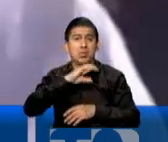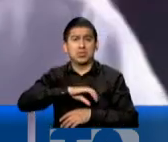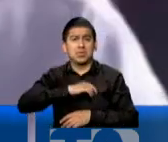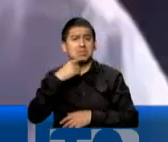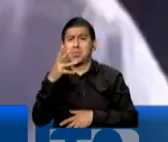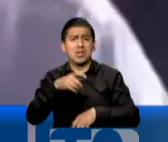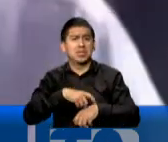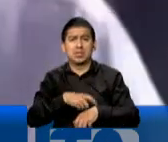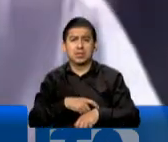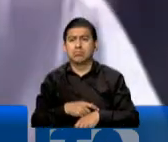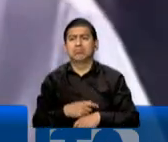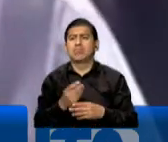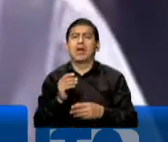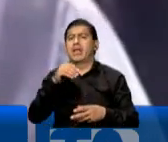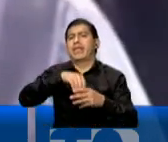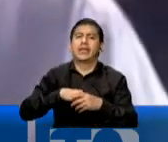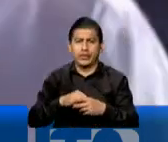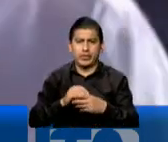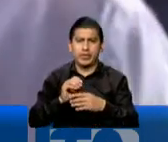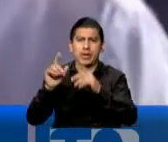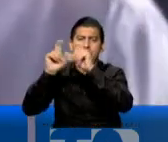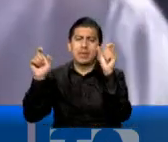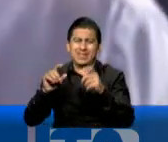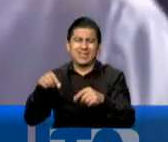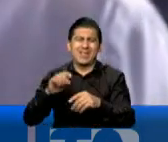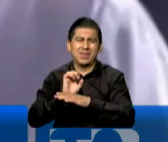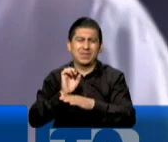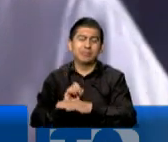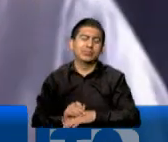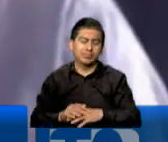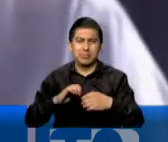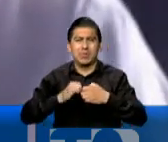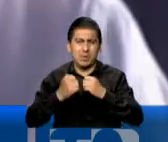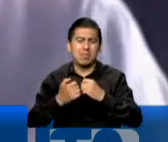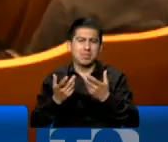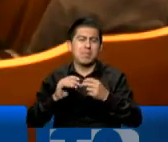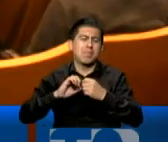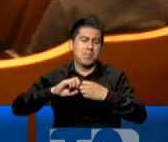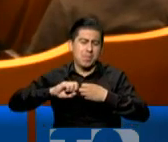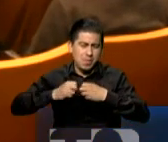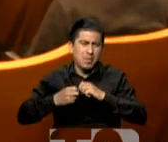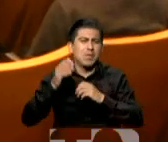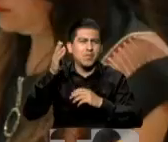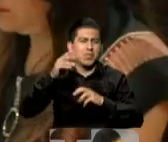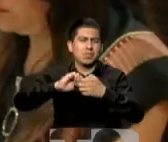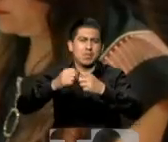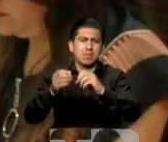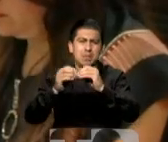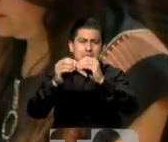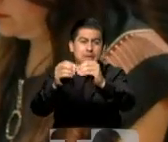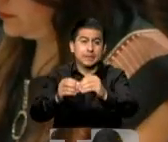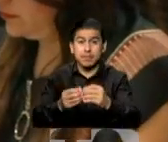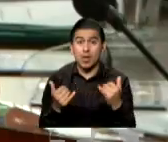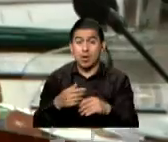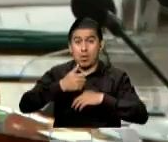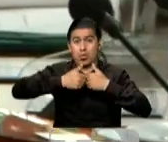el día de hoy se haga una operación directa, porque eso va a traer muchísimos problemas hacia el futuro. Ahora las autoridades trabajan